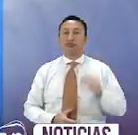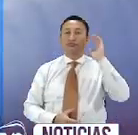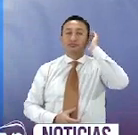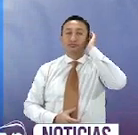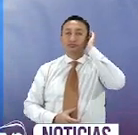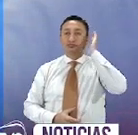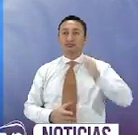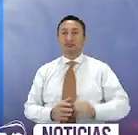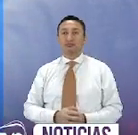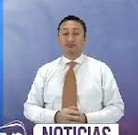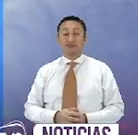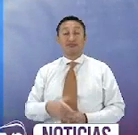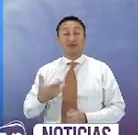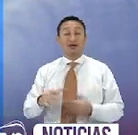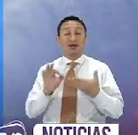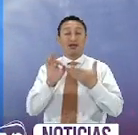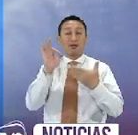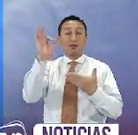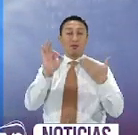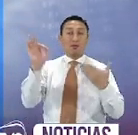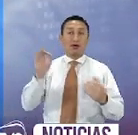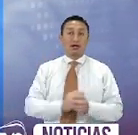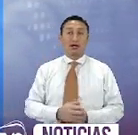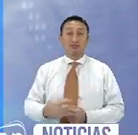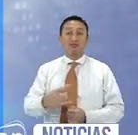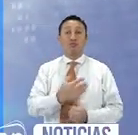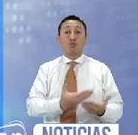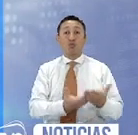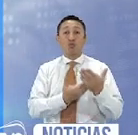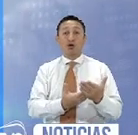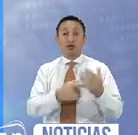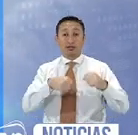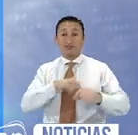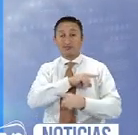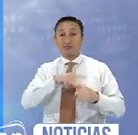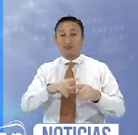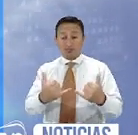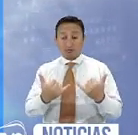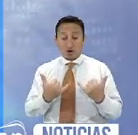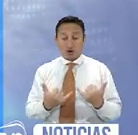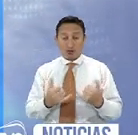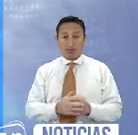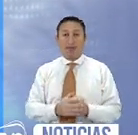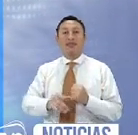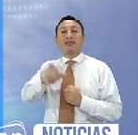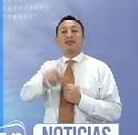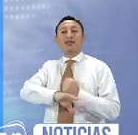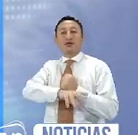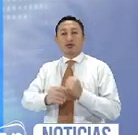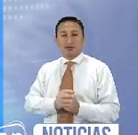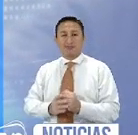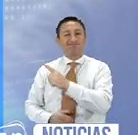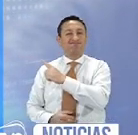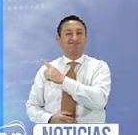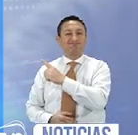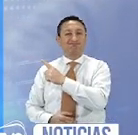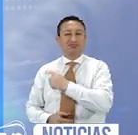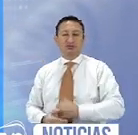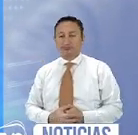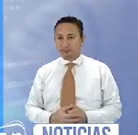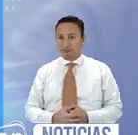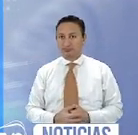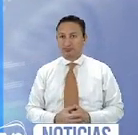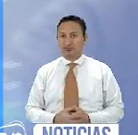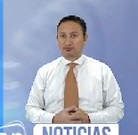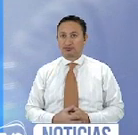sector. Según las estadísticas del Distrito Modelo, hasta la fecha, los asaltos a personas, así como la